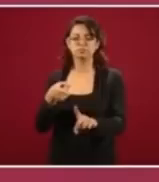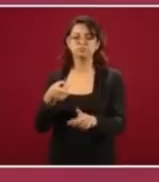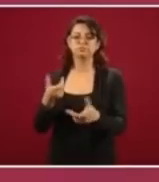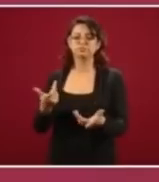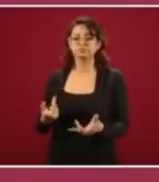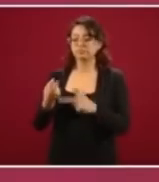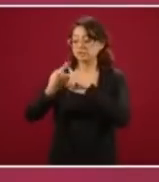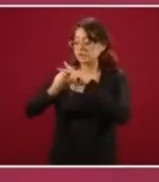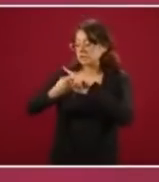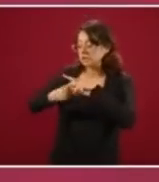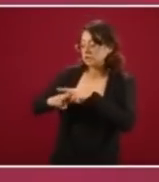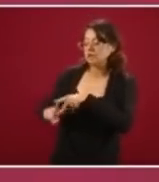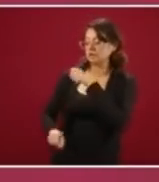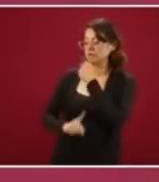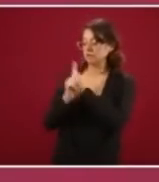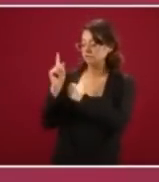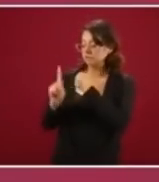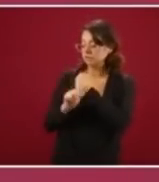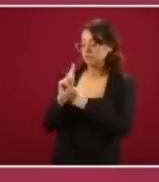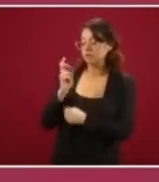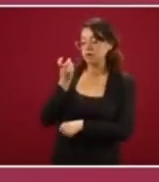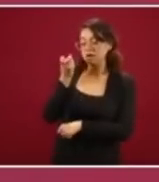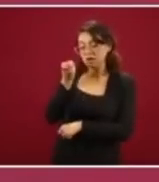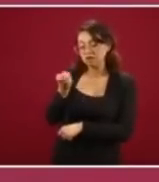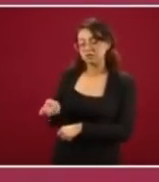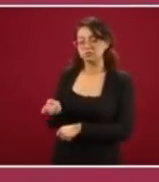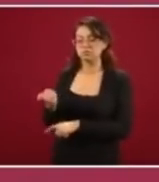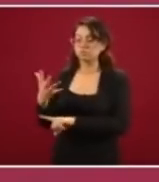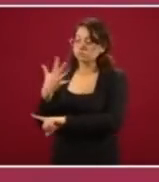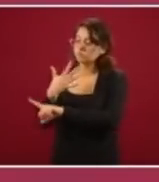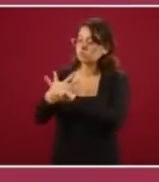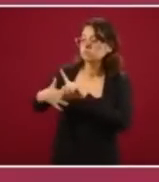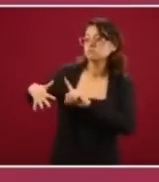es luchar por una sociedad mejor.